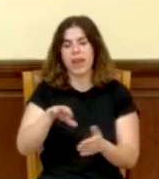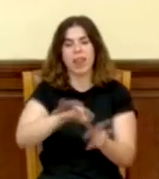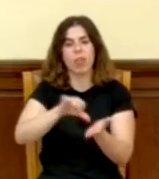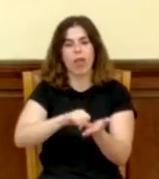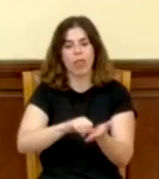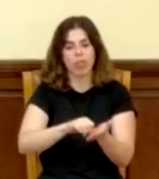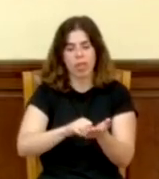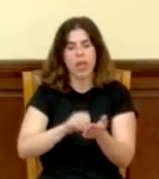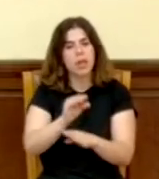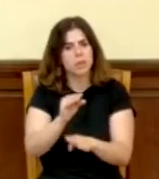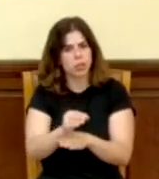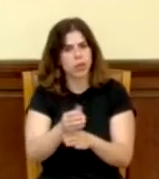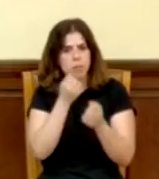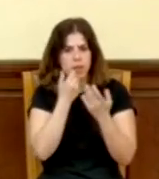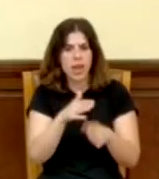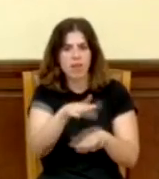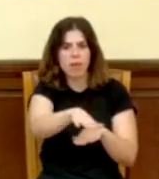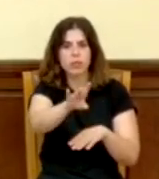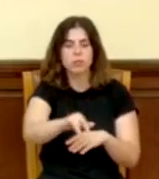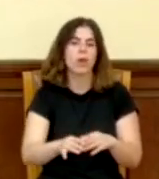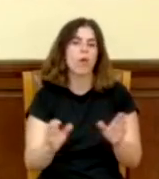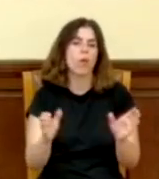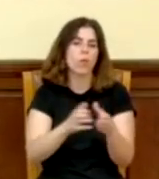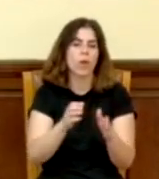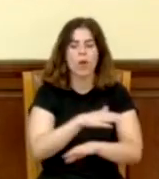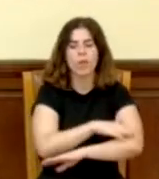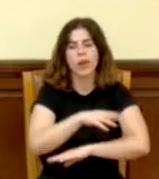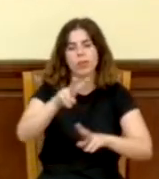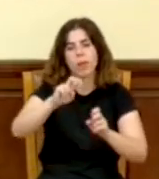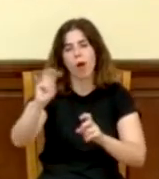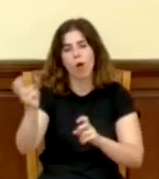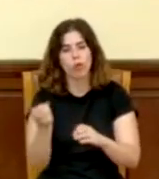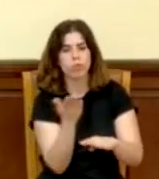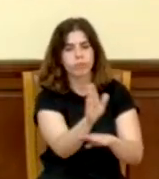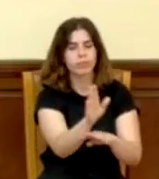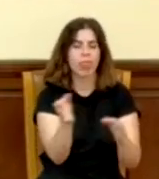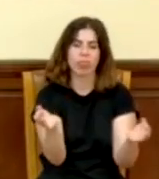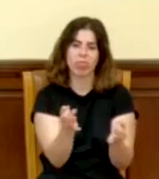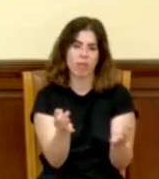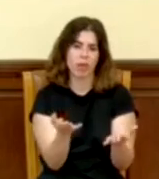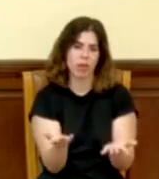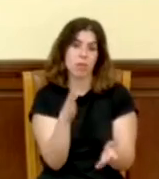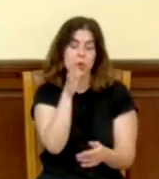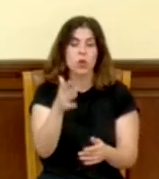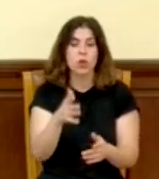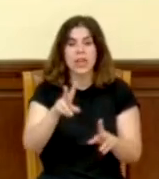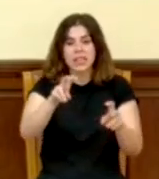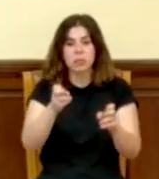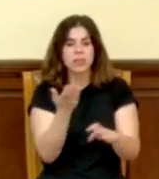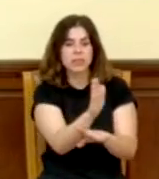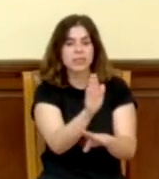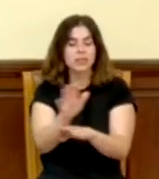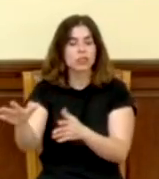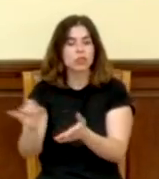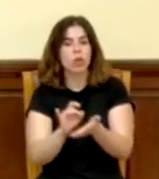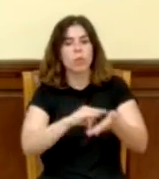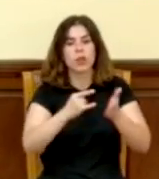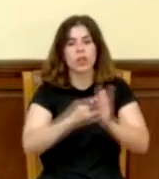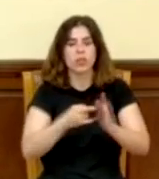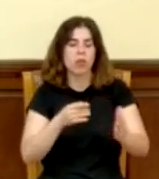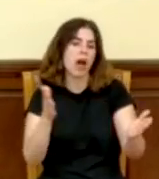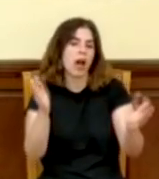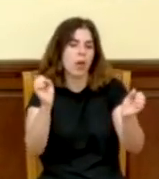creemos que la propuesta del Gobierno debería haber contemplado otras cuestiones y no solo o no todas las que se plantean en este proyecto de acuerdo. En